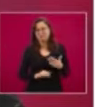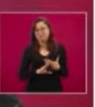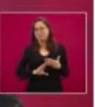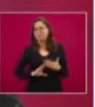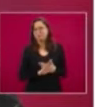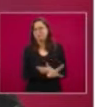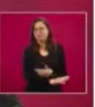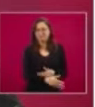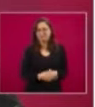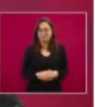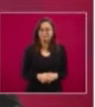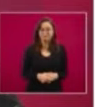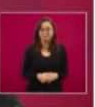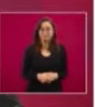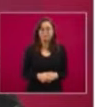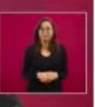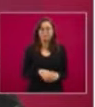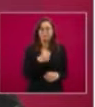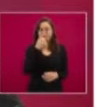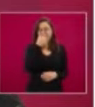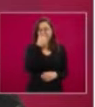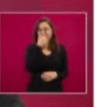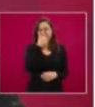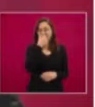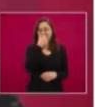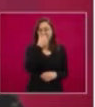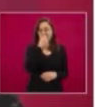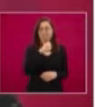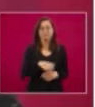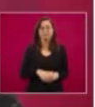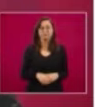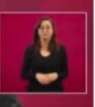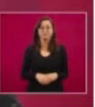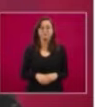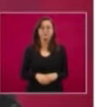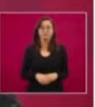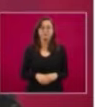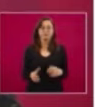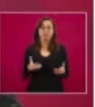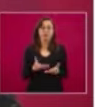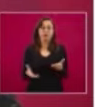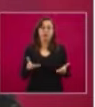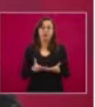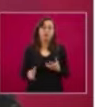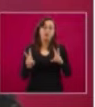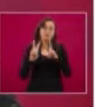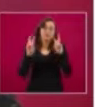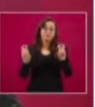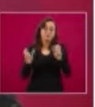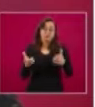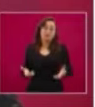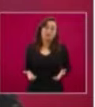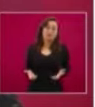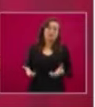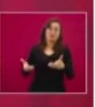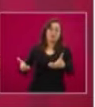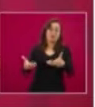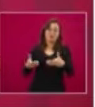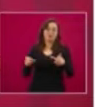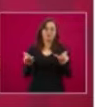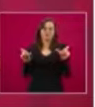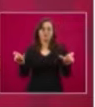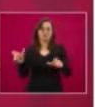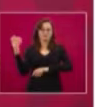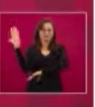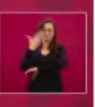económicos. Algo que me ha llamado mucho la atención es, les preguntamos sobre el principal problema del país. Y es la primera